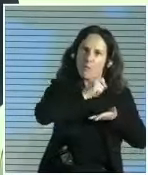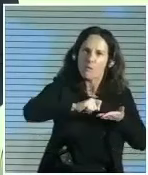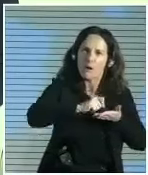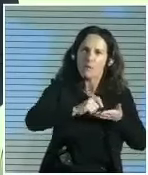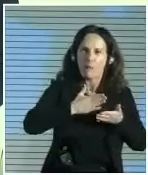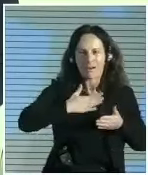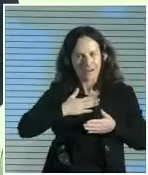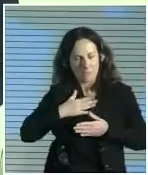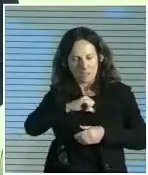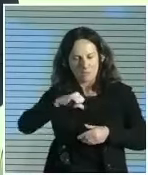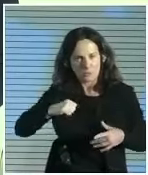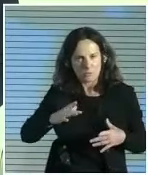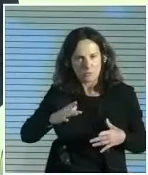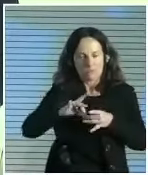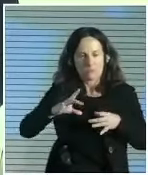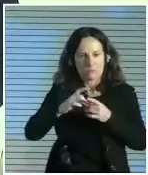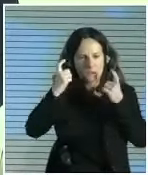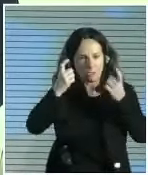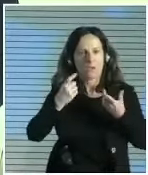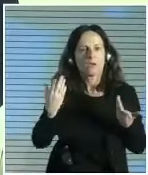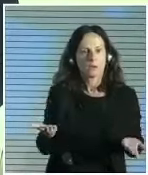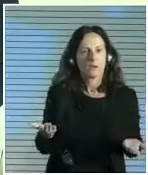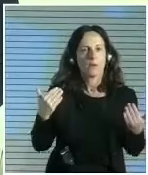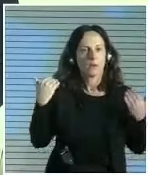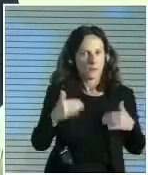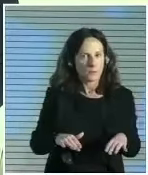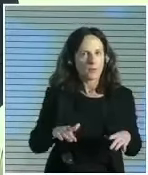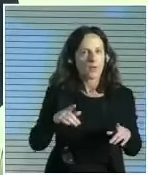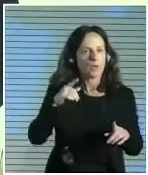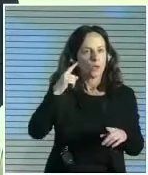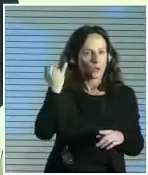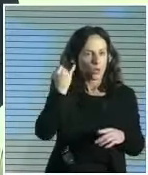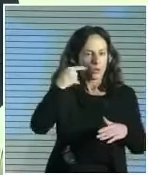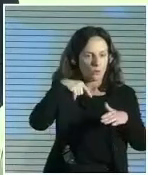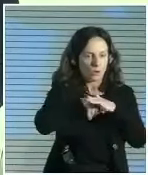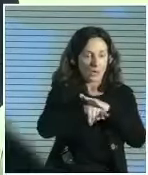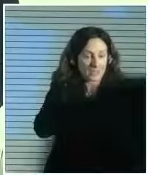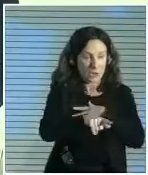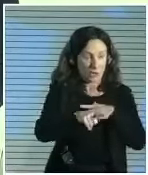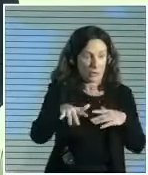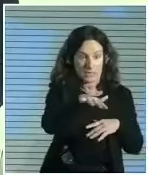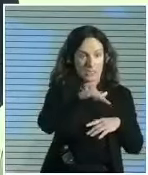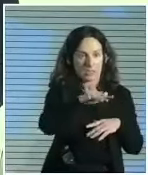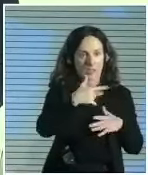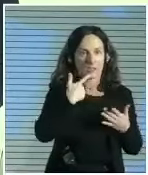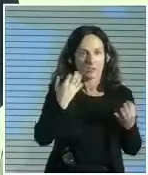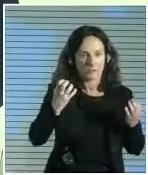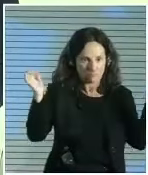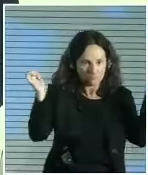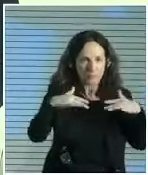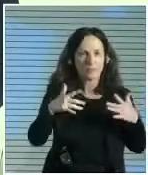entender y comprender unas dinámicas que desde siempre le han sido ajenas.